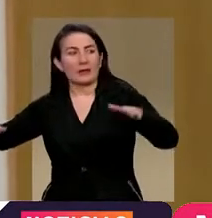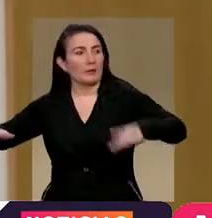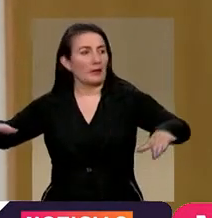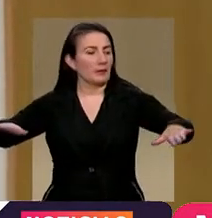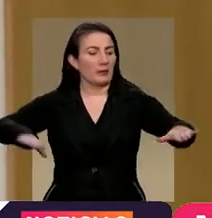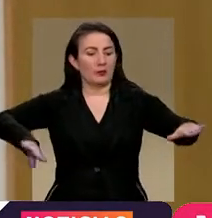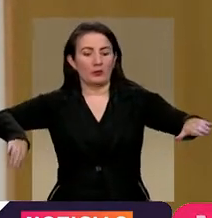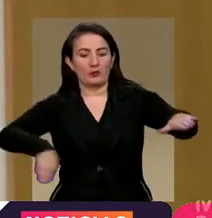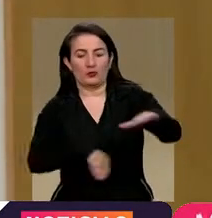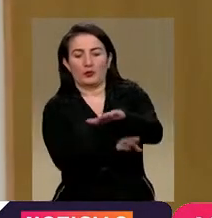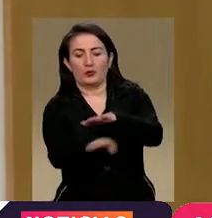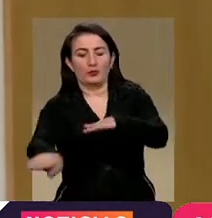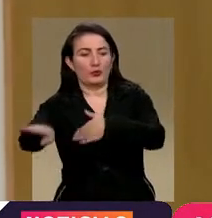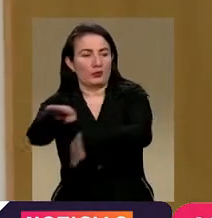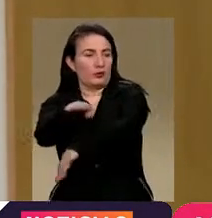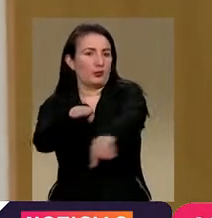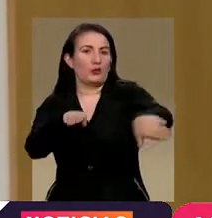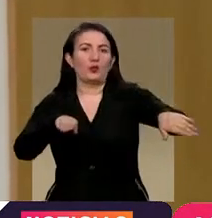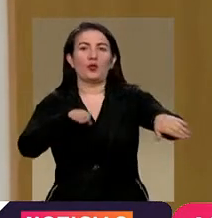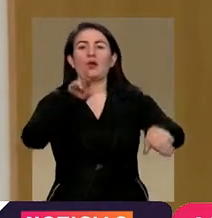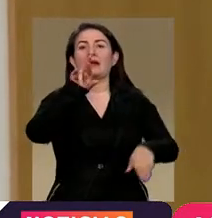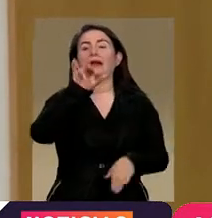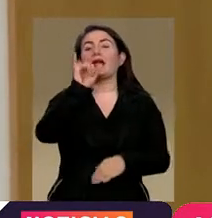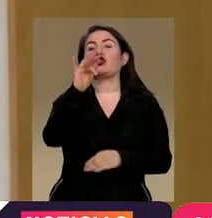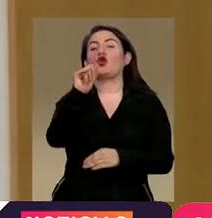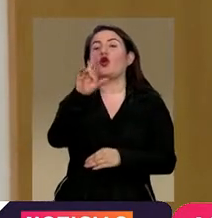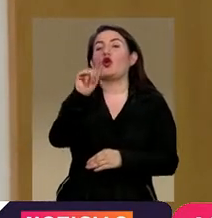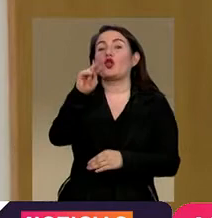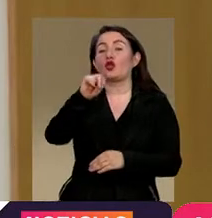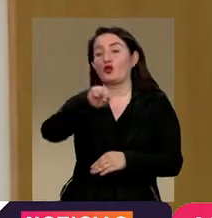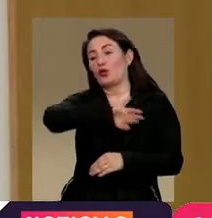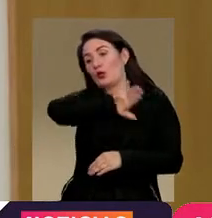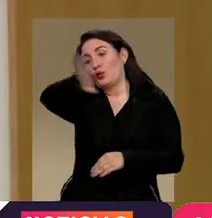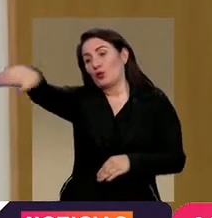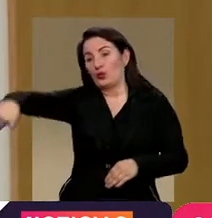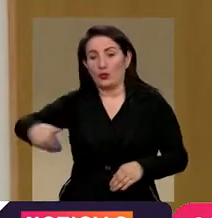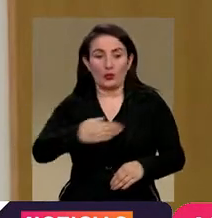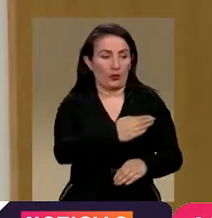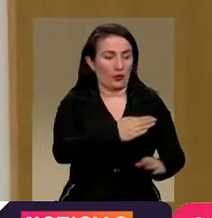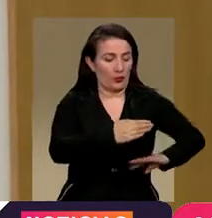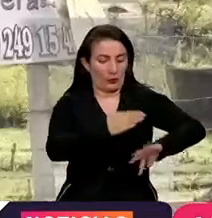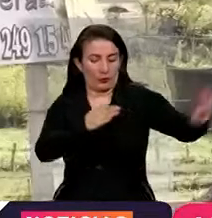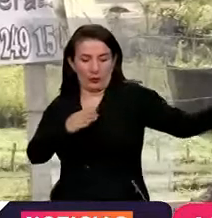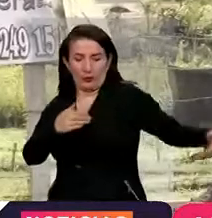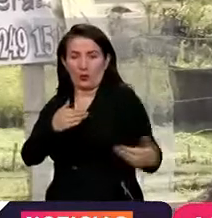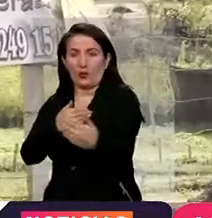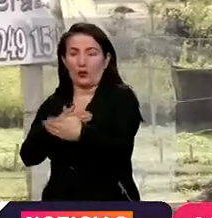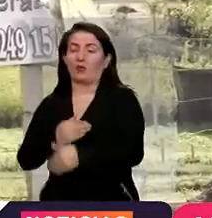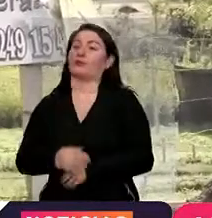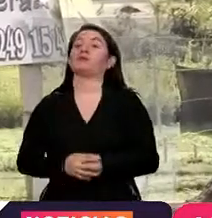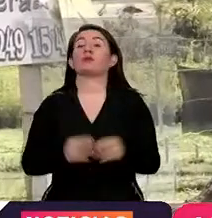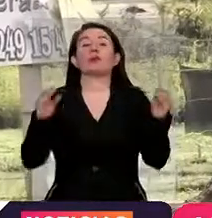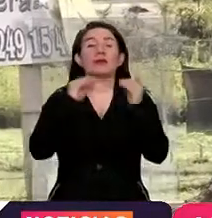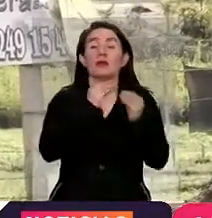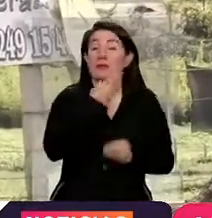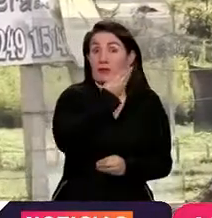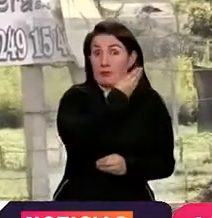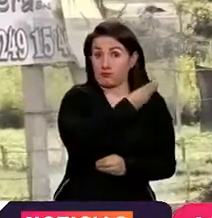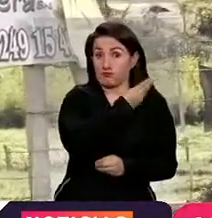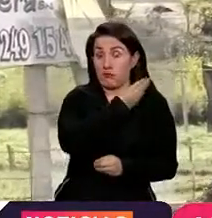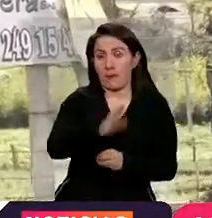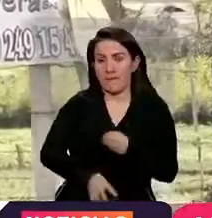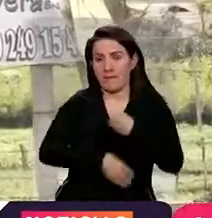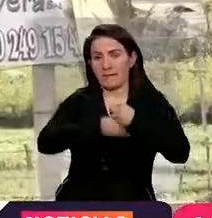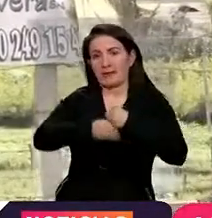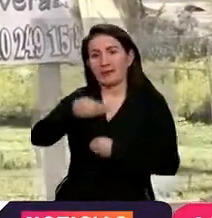adicionales que nos han sido pedidos, dos retornos adicionales que nos fueron solicitados por la comunidad, los estamos incluyendo acá. Estas se convierten en un complemento para el